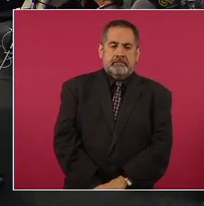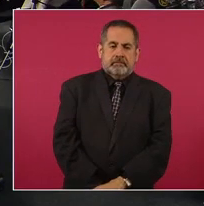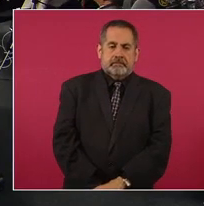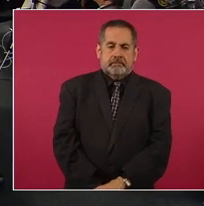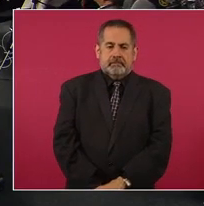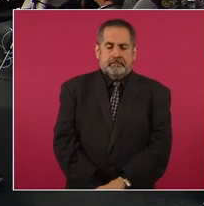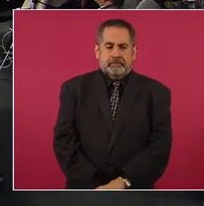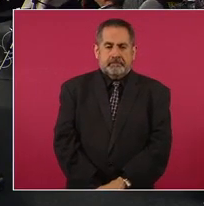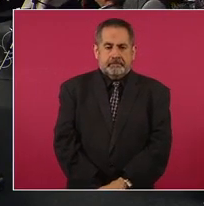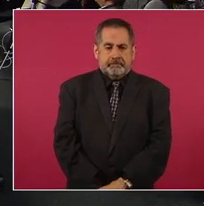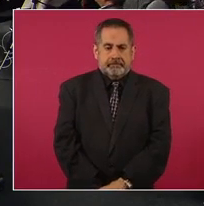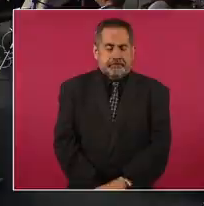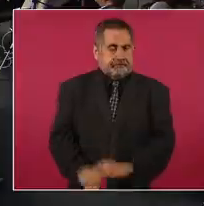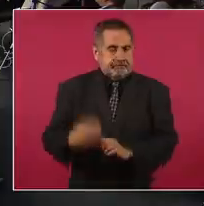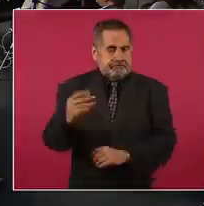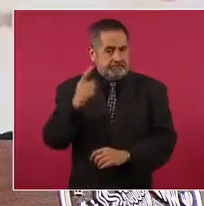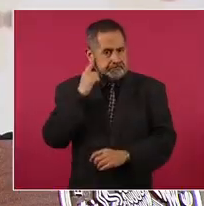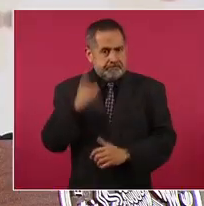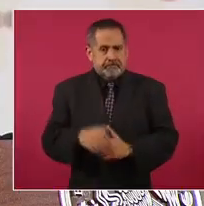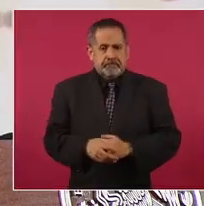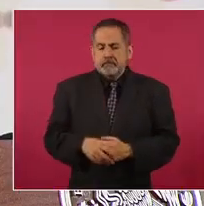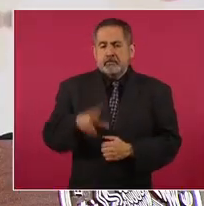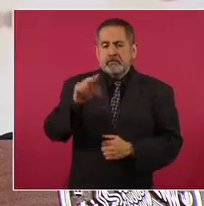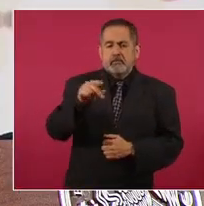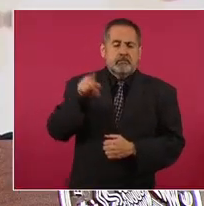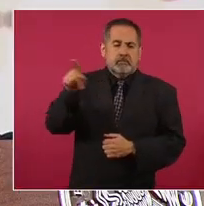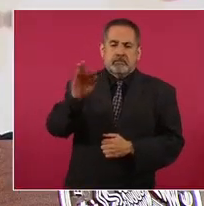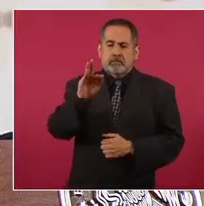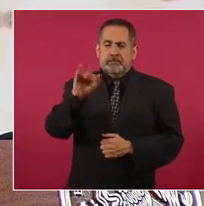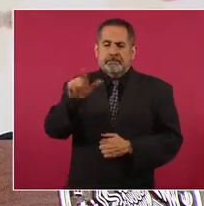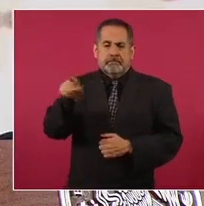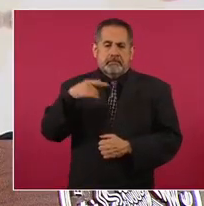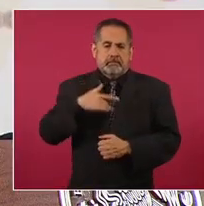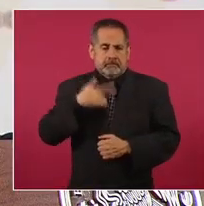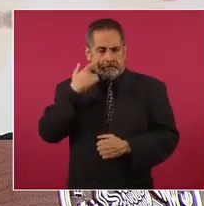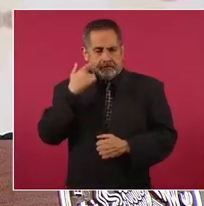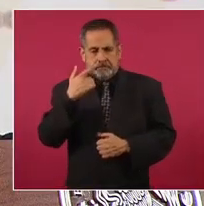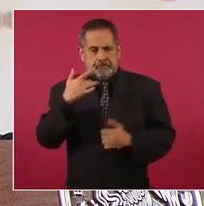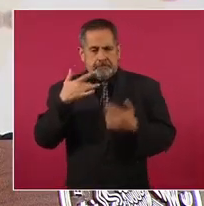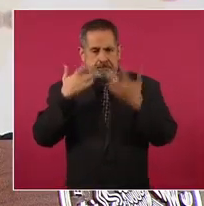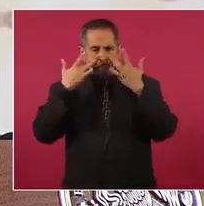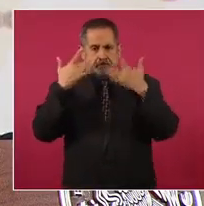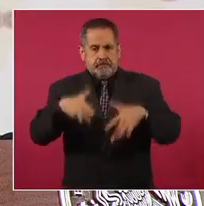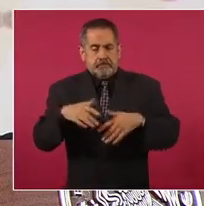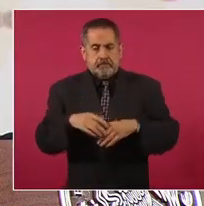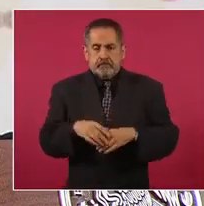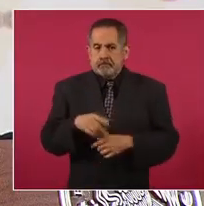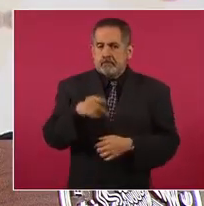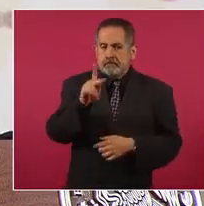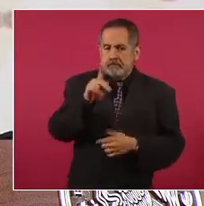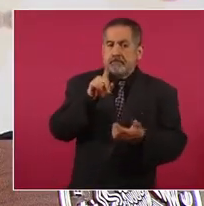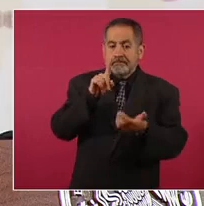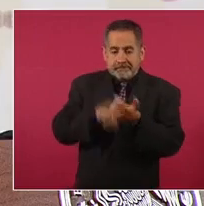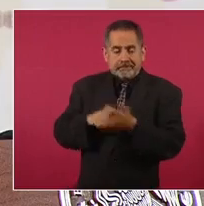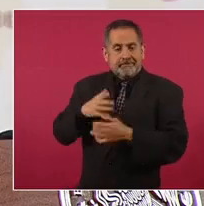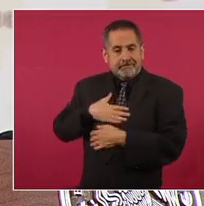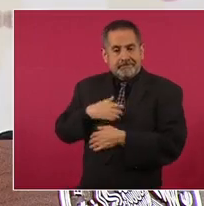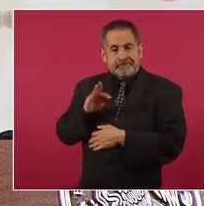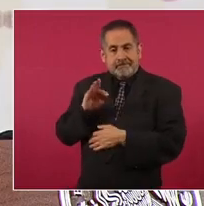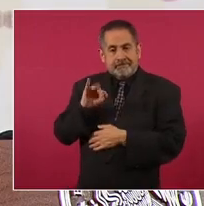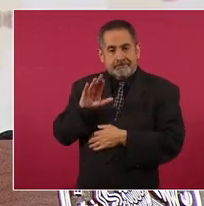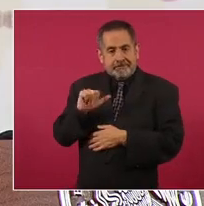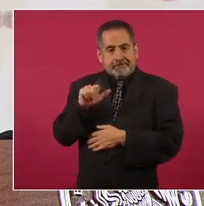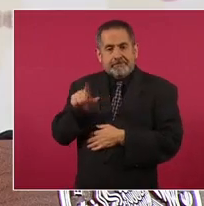No, el anterior fiscal presentó su renuncia, pero ya estamos siguiendo, ya hay una investigación en la fiscalía